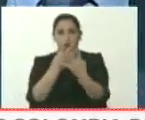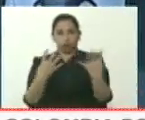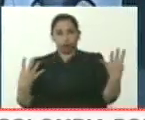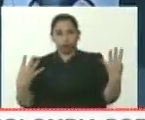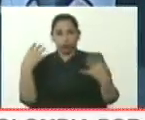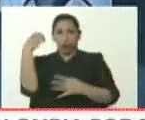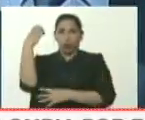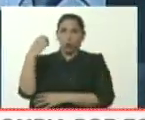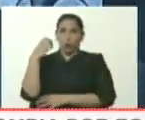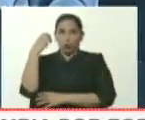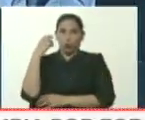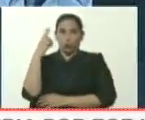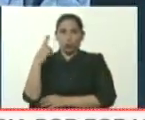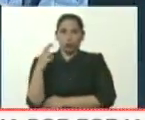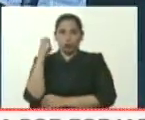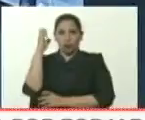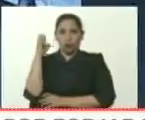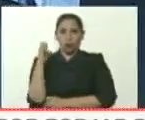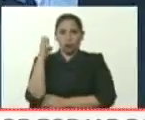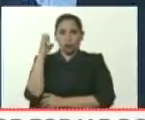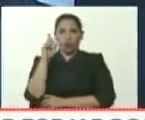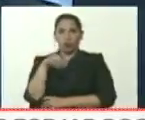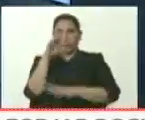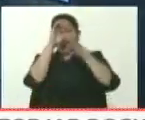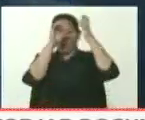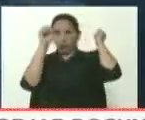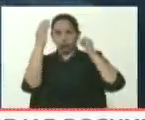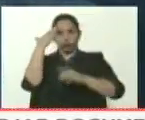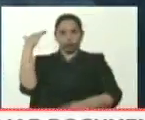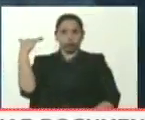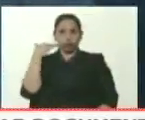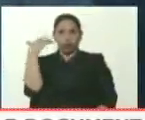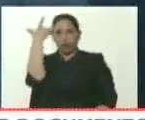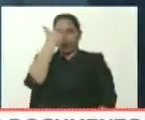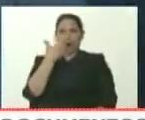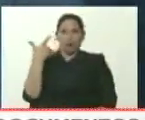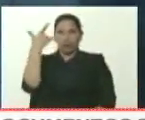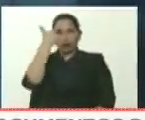Europa, de la Unión Europea, embajadores de Asia, de África.